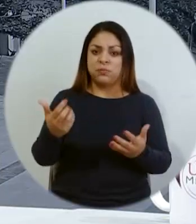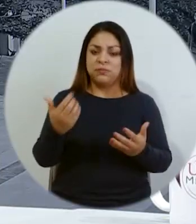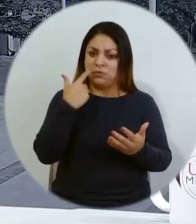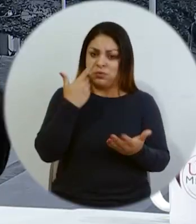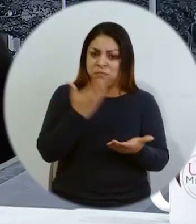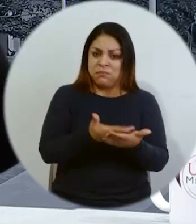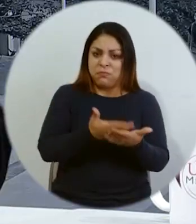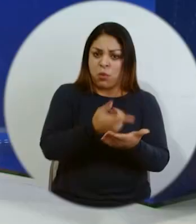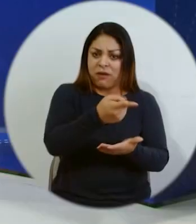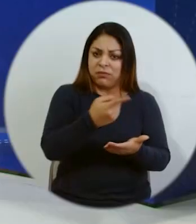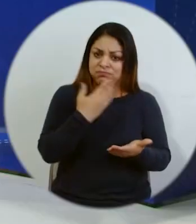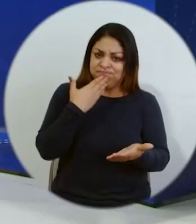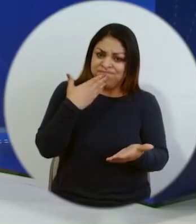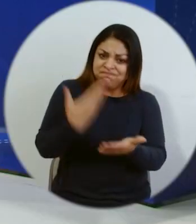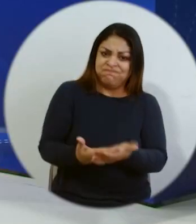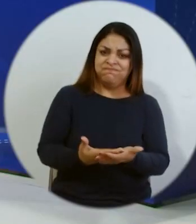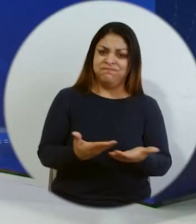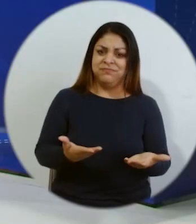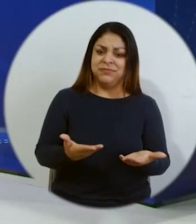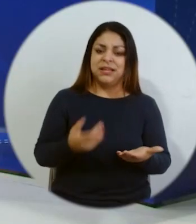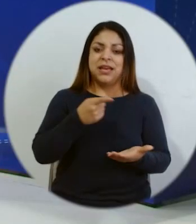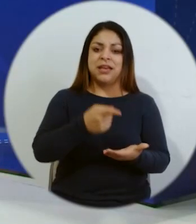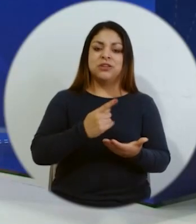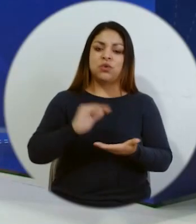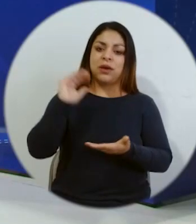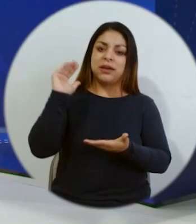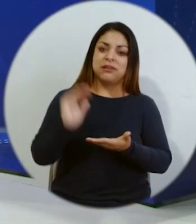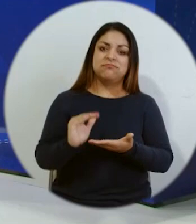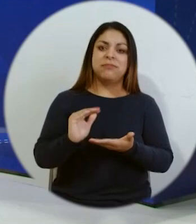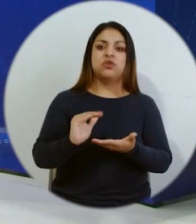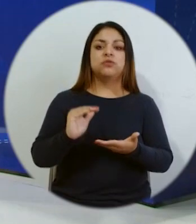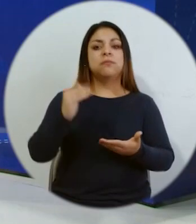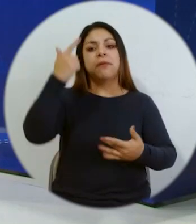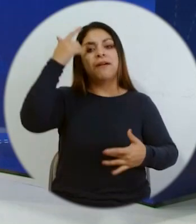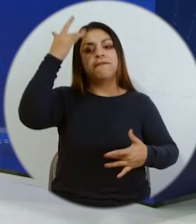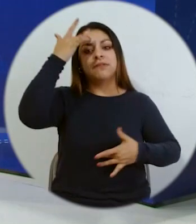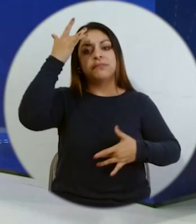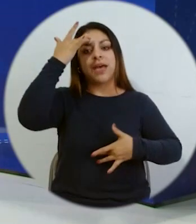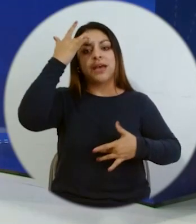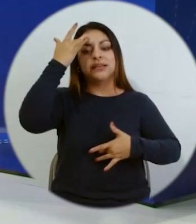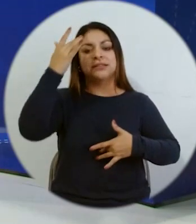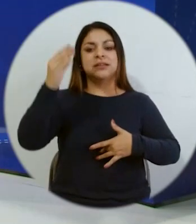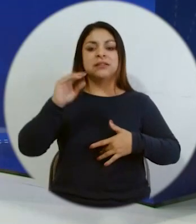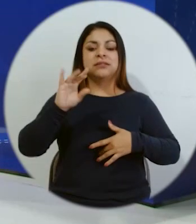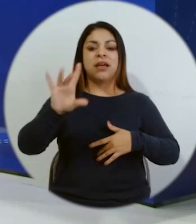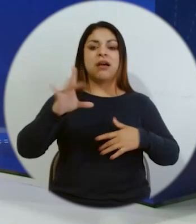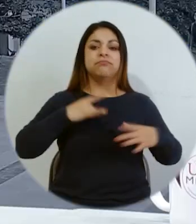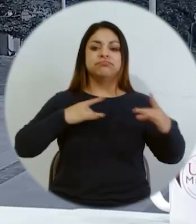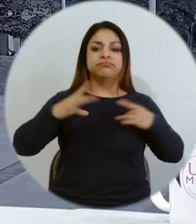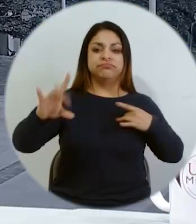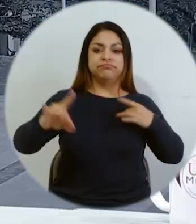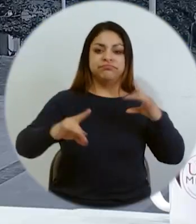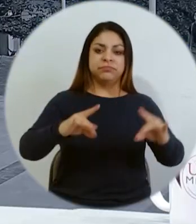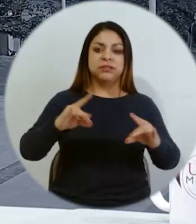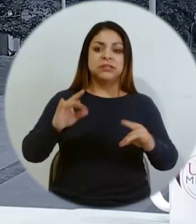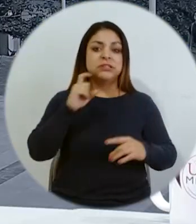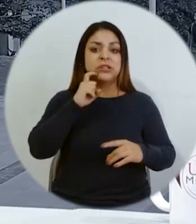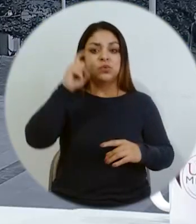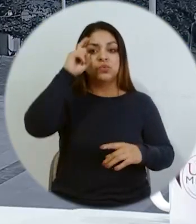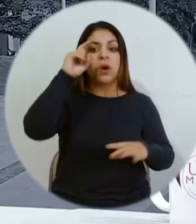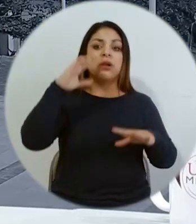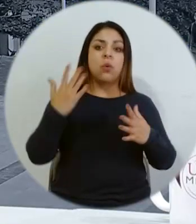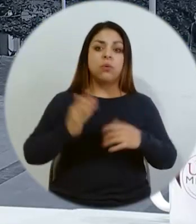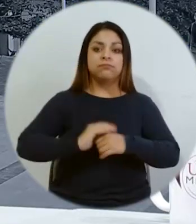de la sexualidad reducen, por ejemplo, la persistencia de las enfermedades de transmisión sexual o bien de los embarazos